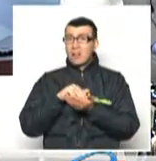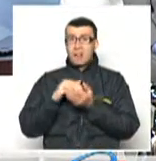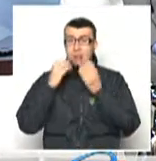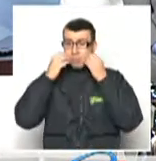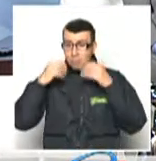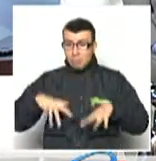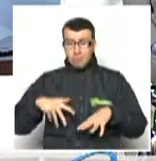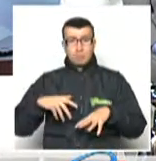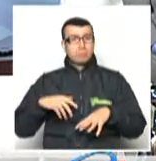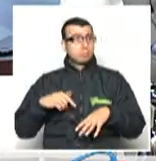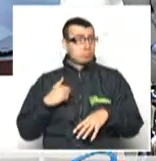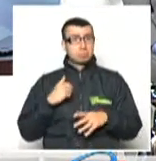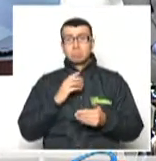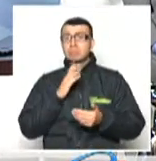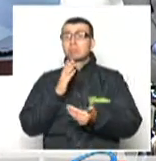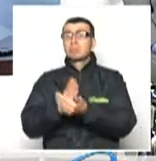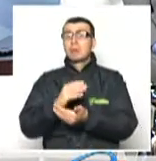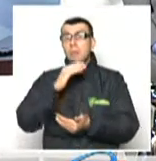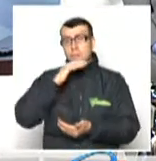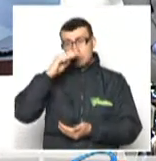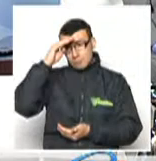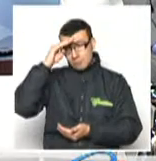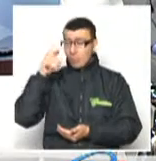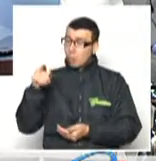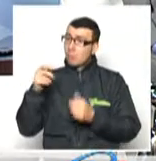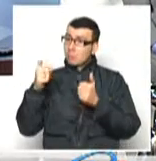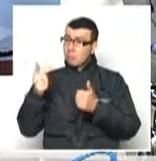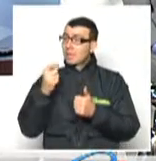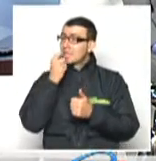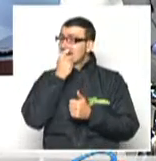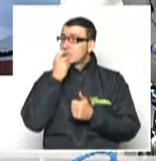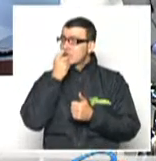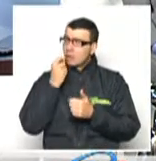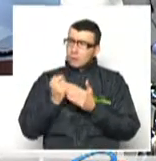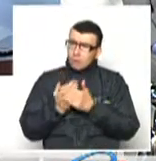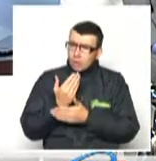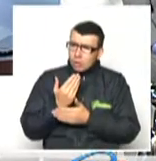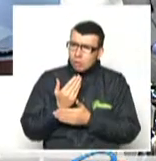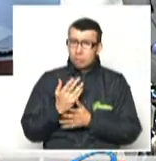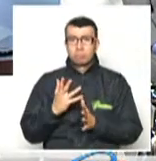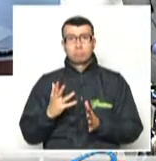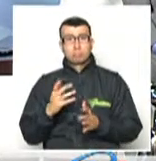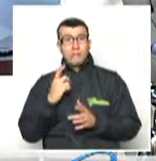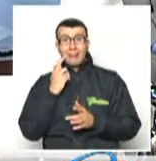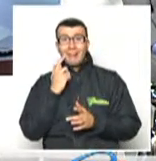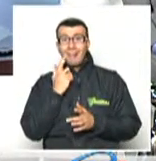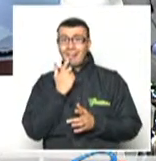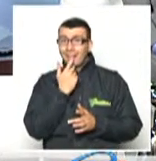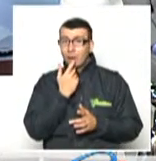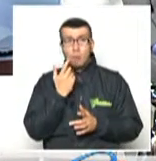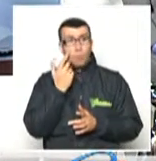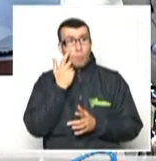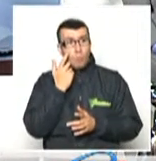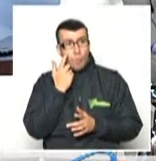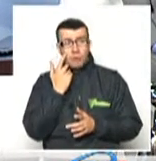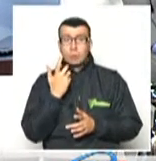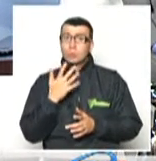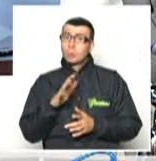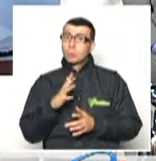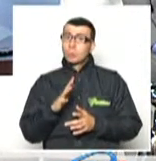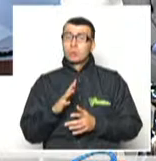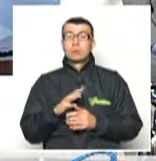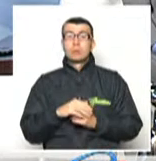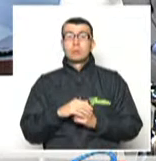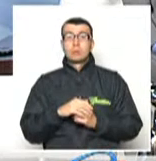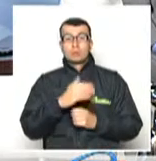Medellín, encontré un odontólogo muy bueno donde me empezó a tratar y me dice que esa periodontitis viene más o menos